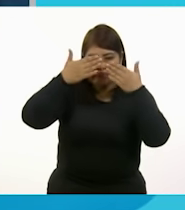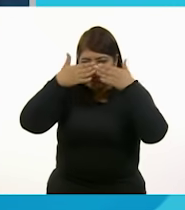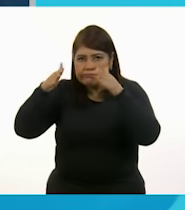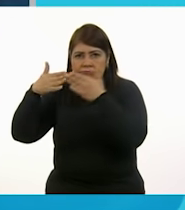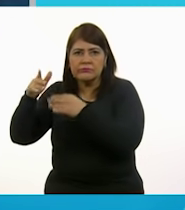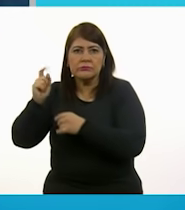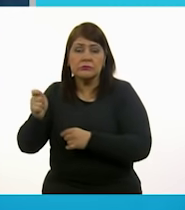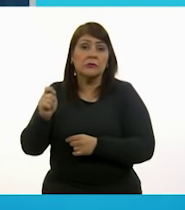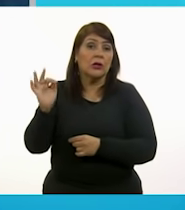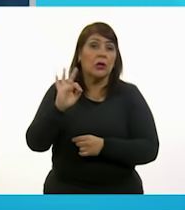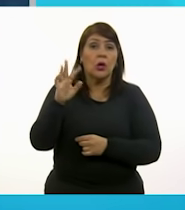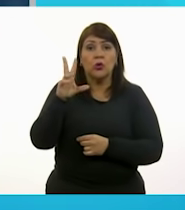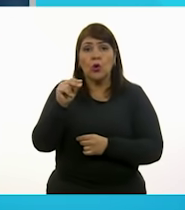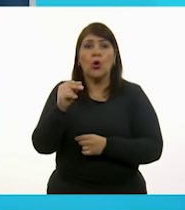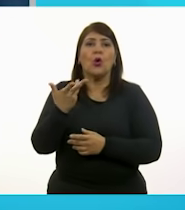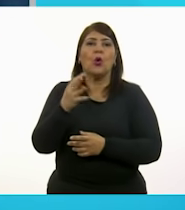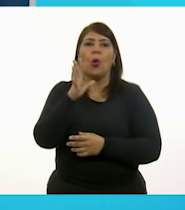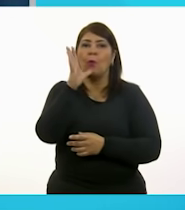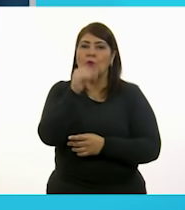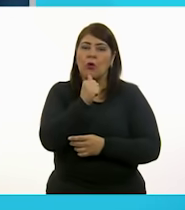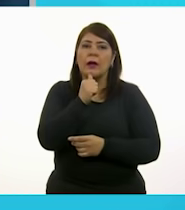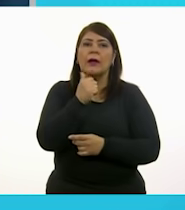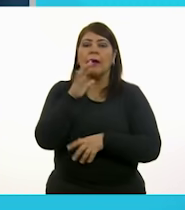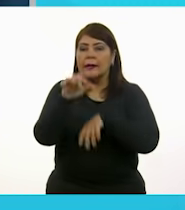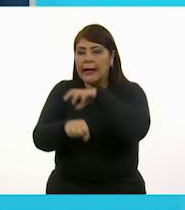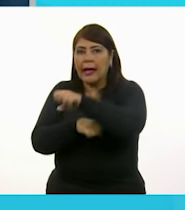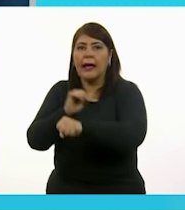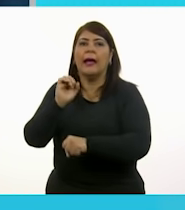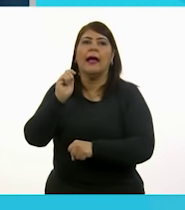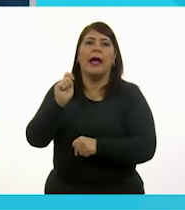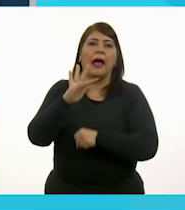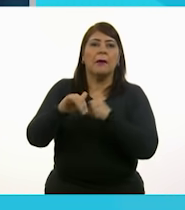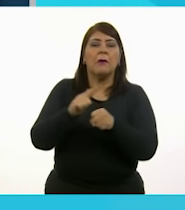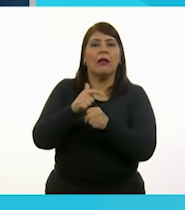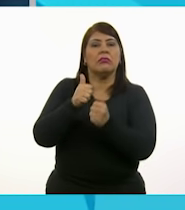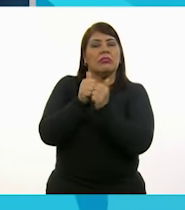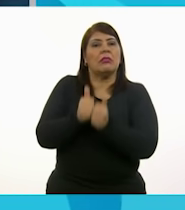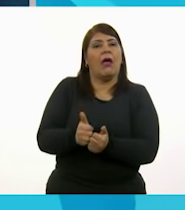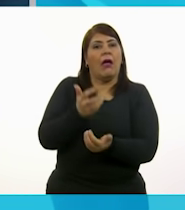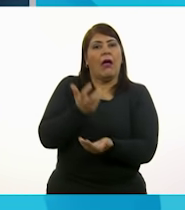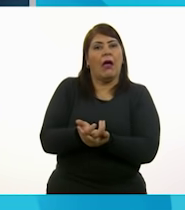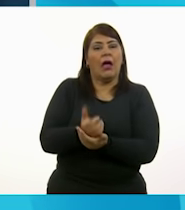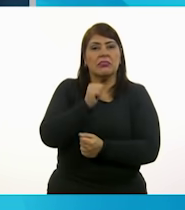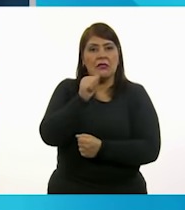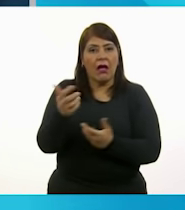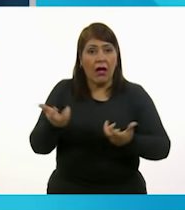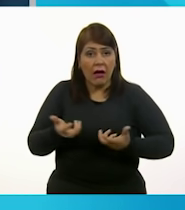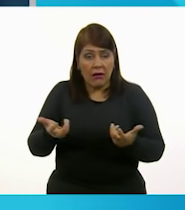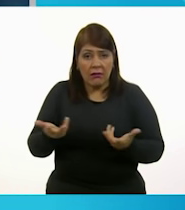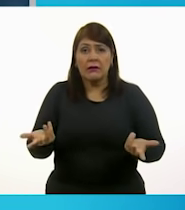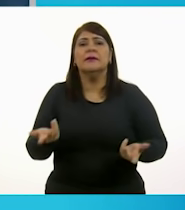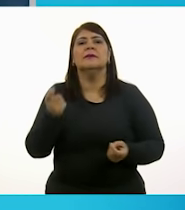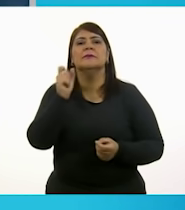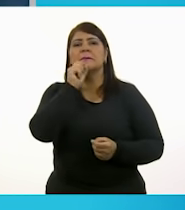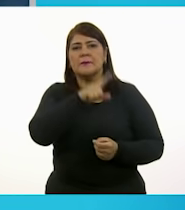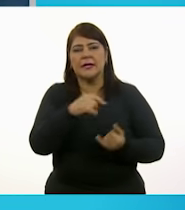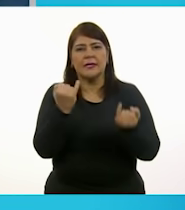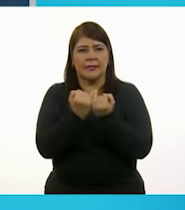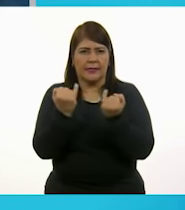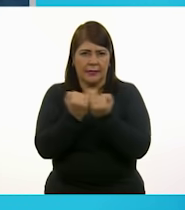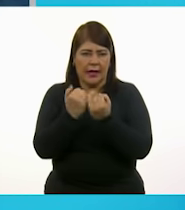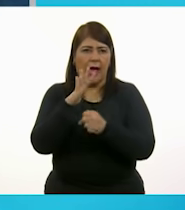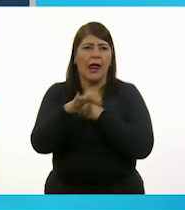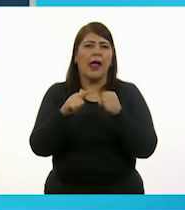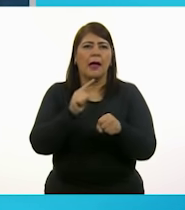si no, pudieran ir por sus presas y se quedarían ahí sin hacer nada Y también los animales